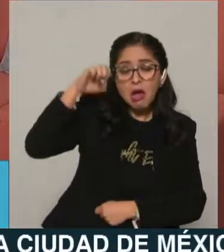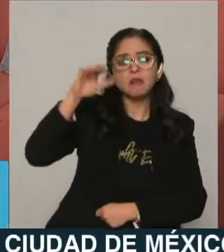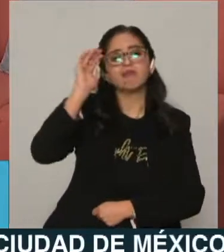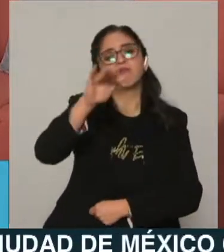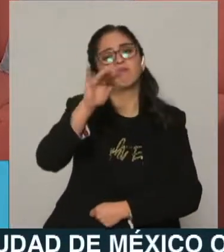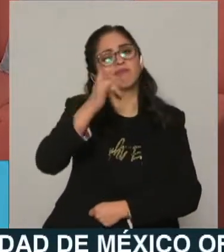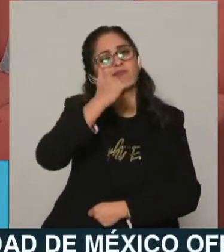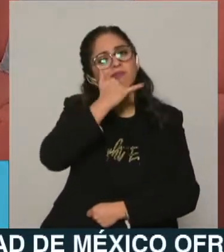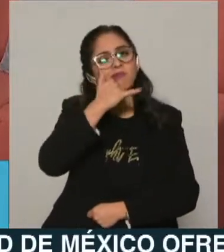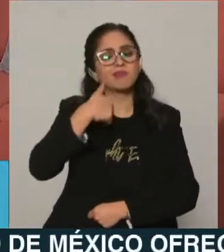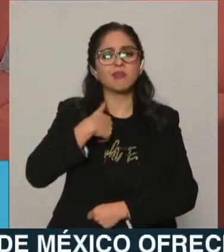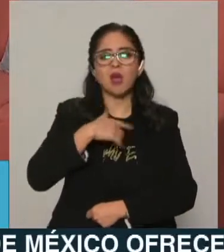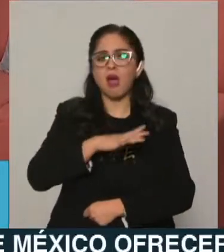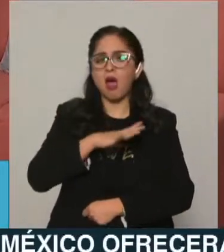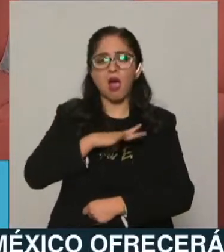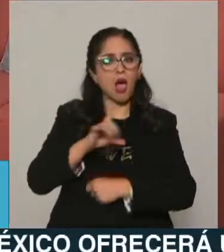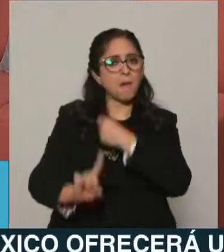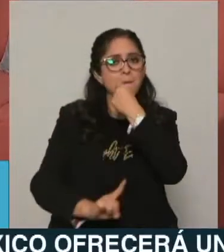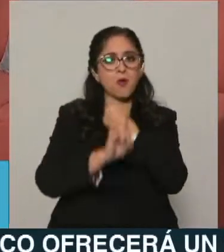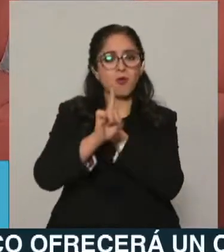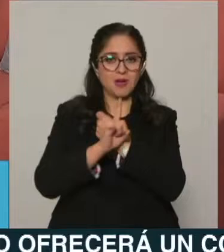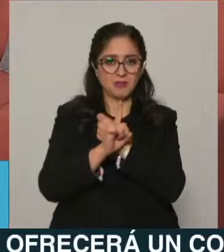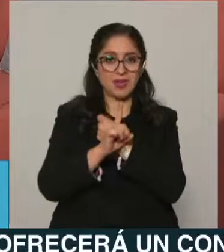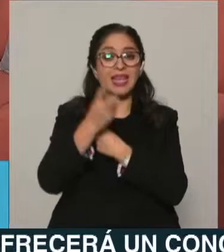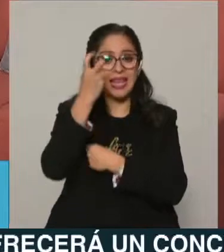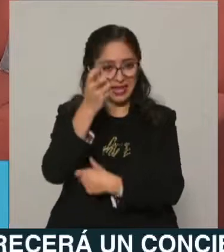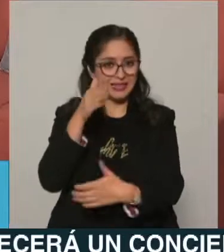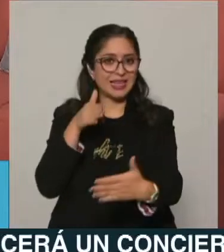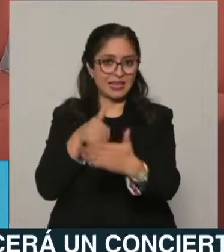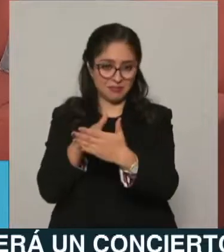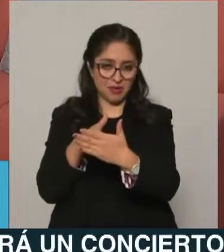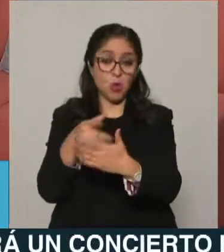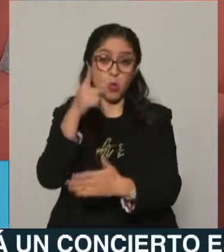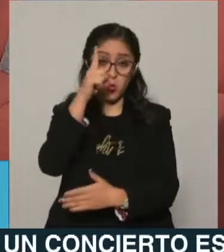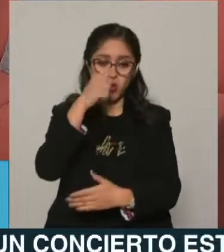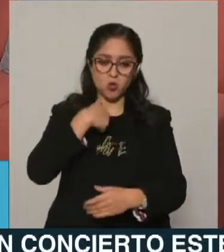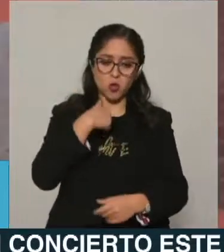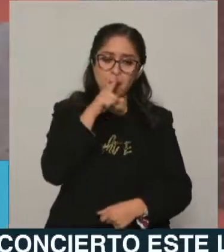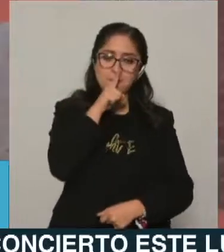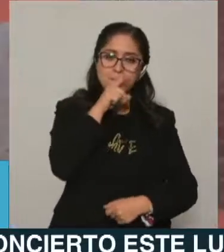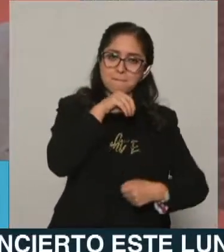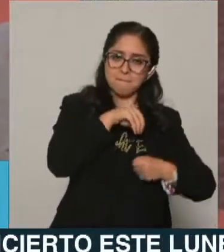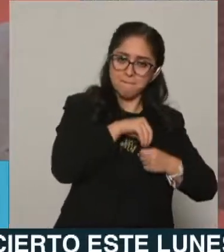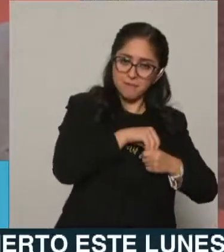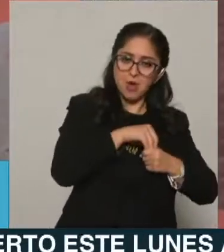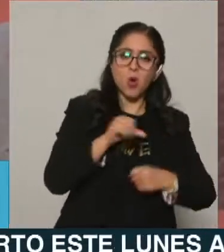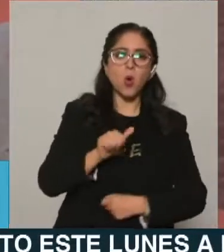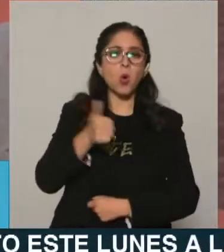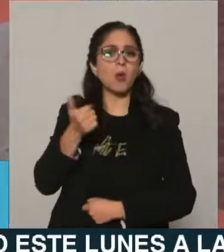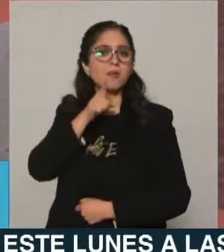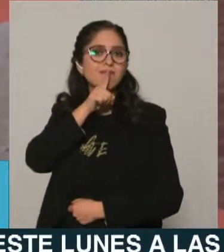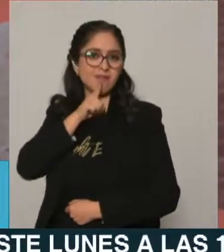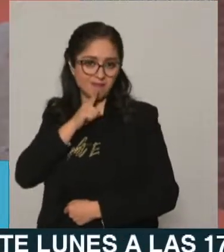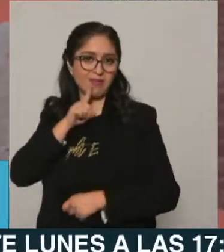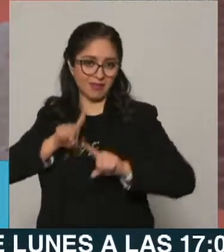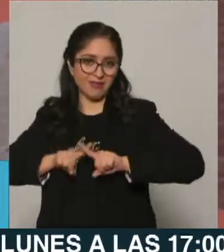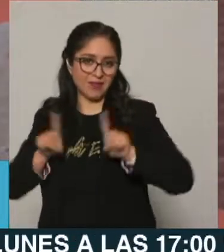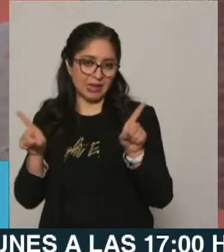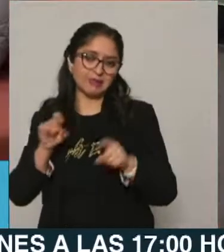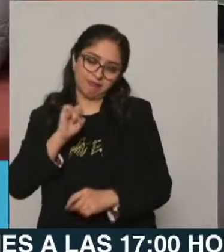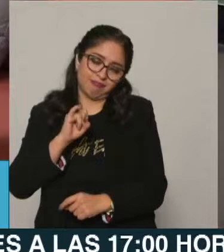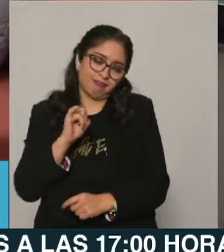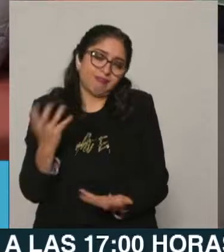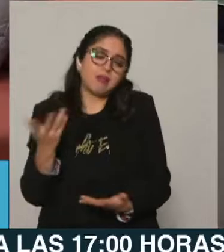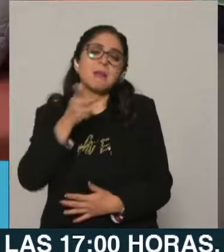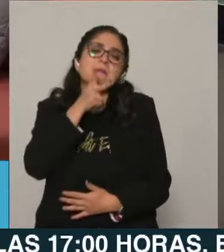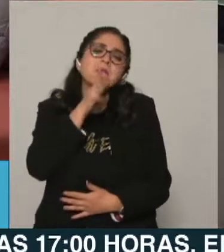¿sabes qué? Me metí en problemas, que eso es muy distinto. Creo que ahí está el límite. Una cosa es ocultar y otra cosa es mentir. ¿Qué podrían o qué deberían hacer los padres